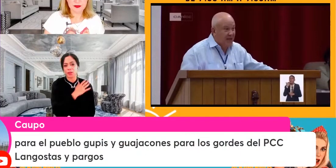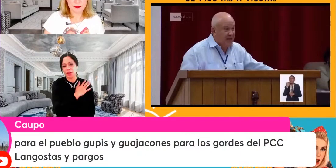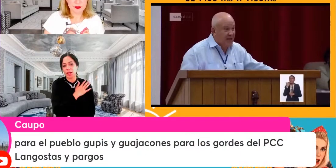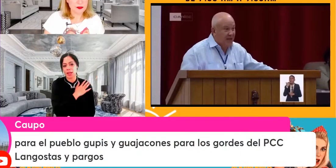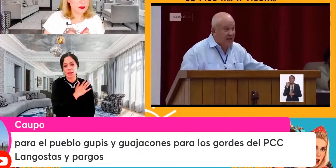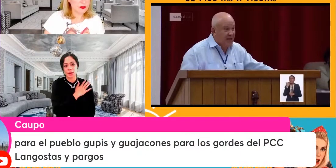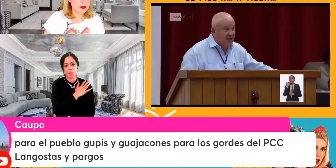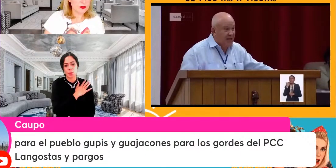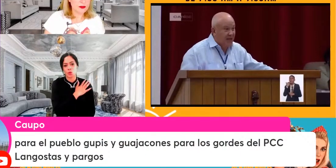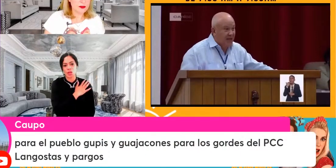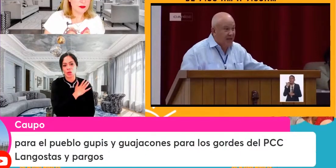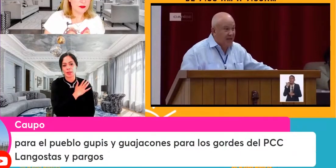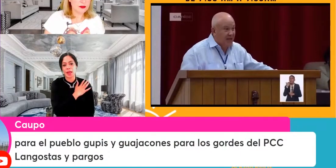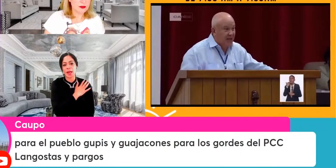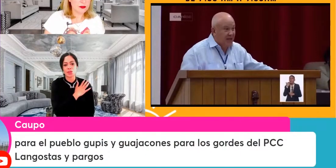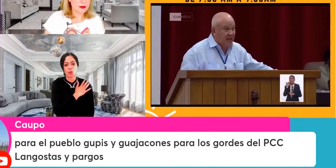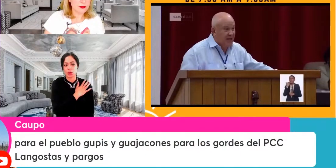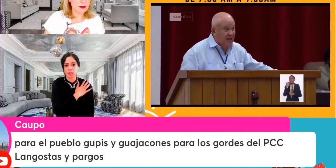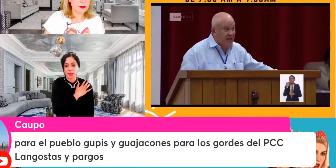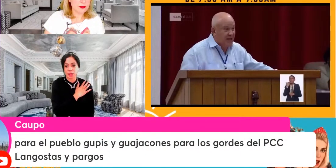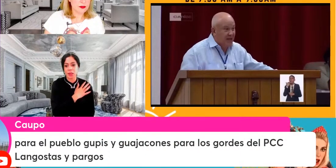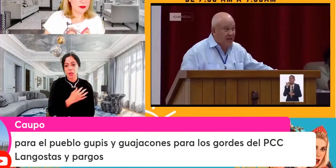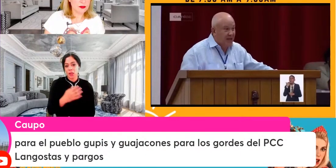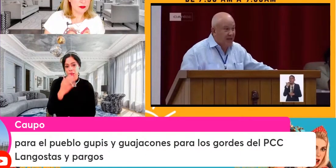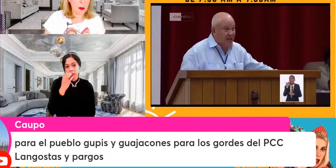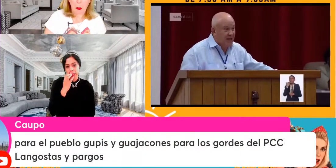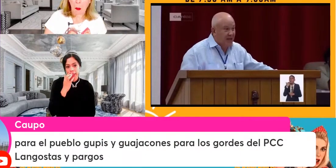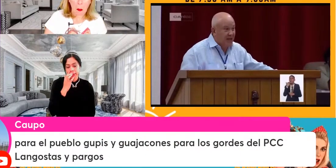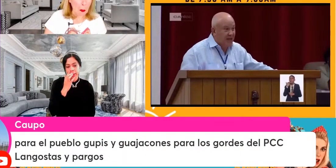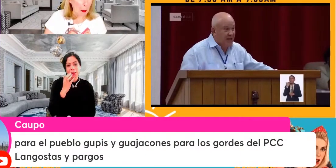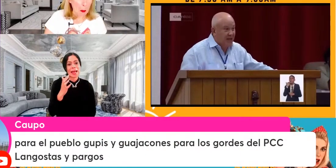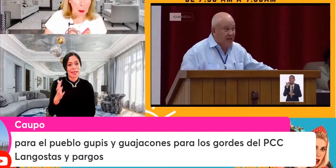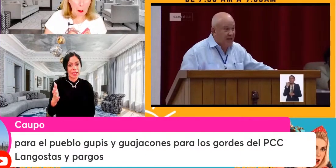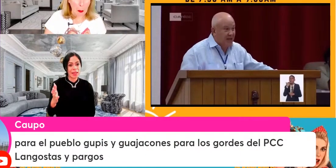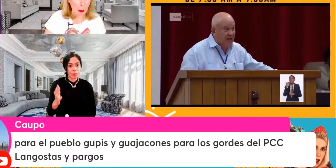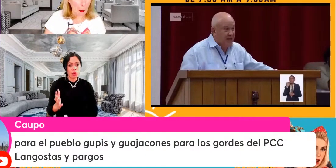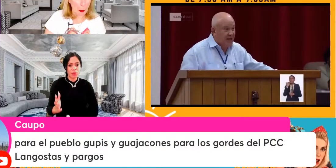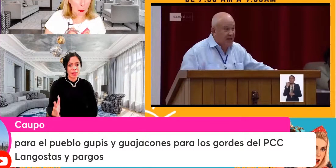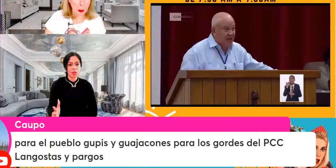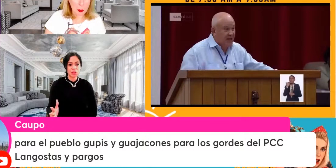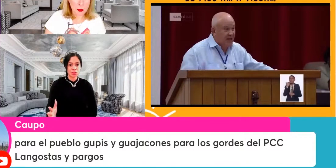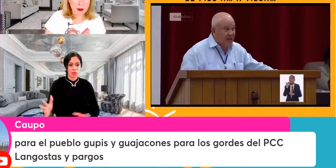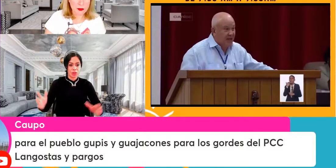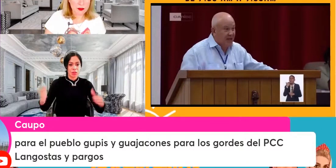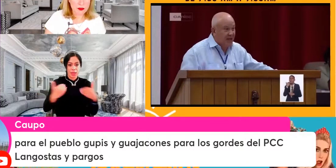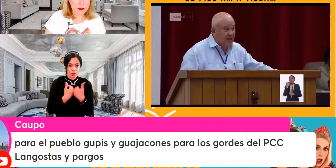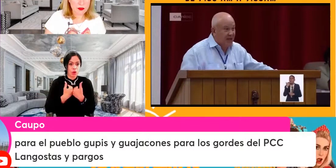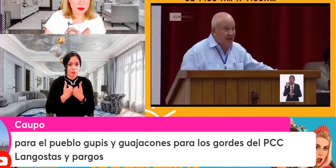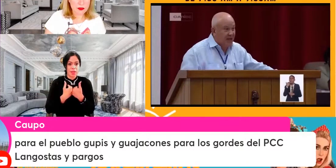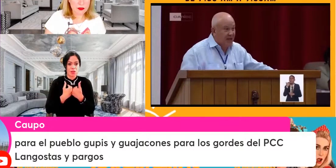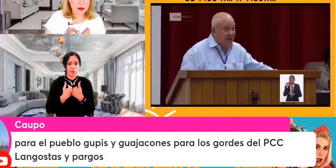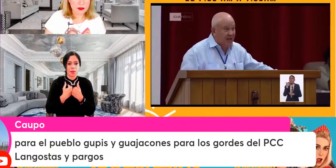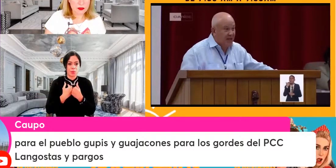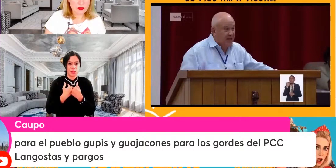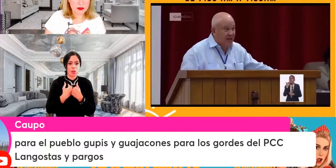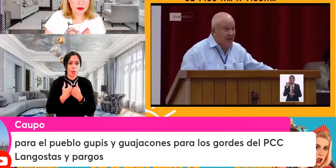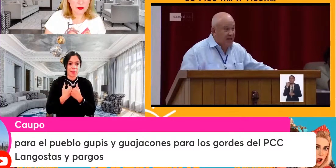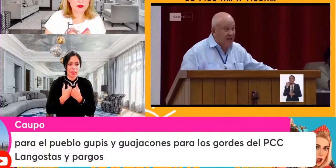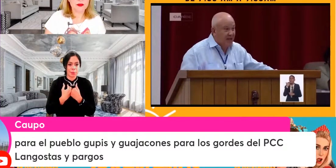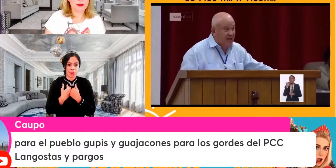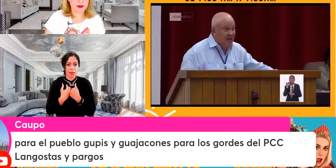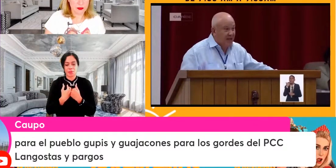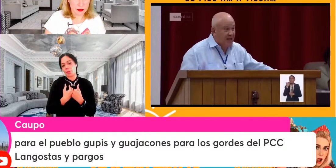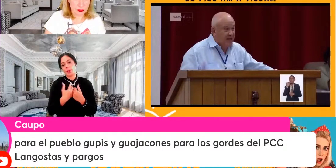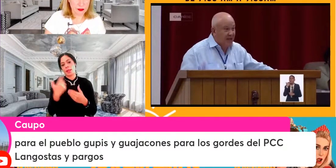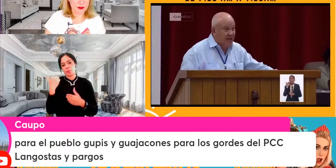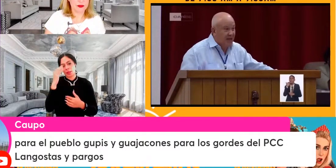a sacrificar hace pocos años atrás o lo que sea. Estaba la cría de búfalos, que yo los vi. Yo fui, o sea, yo iba a